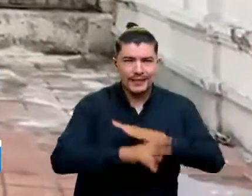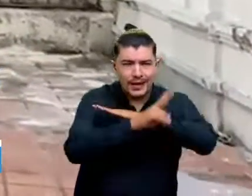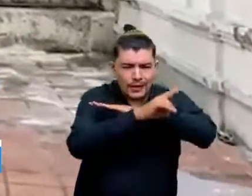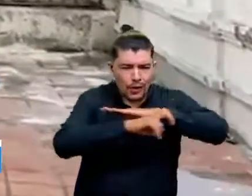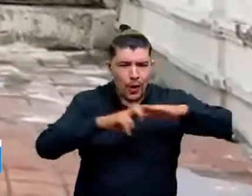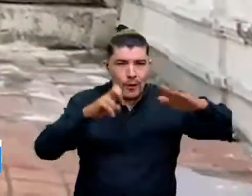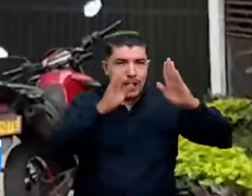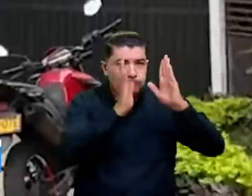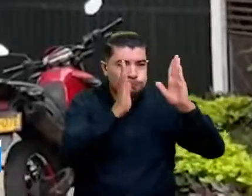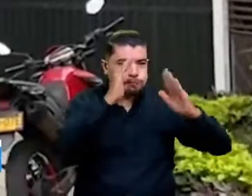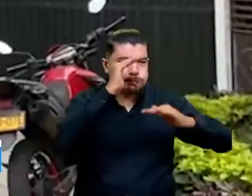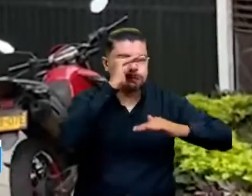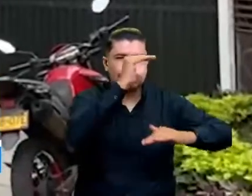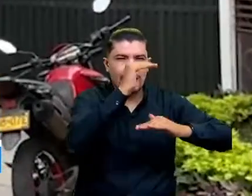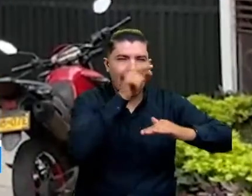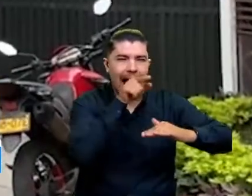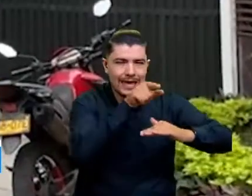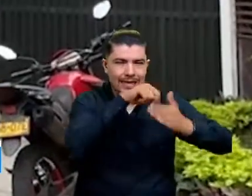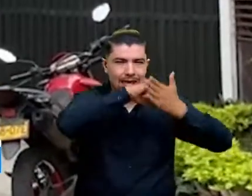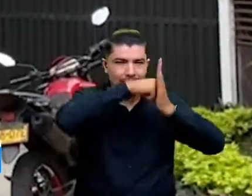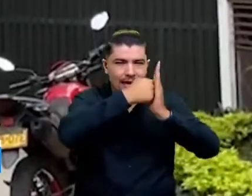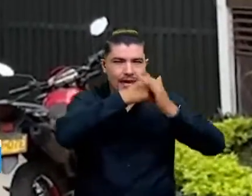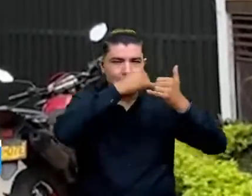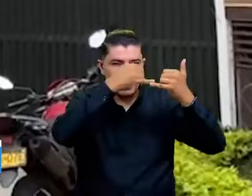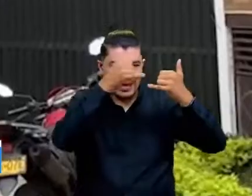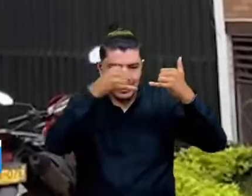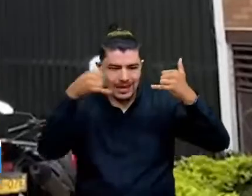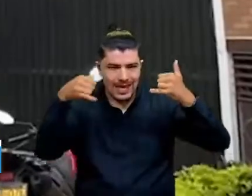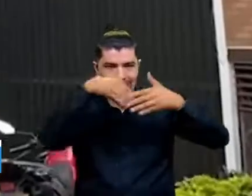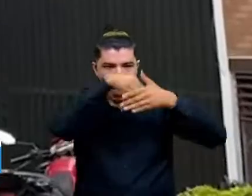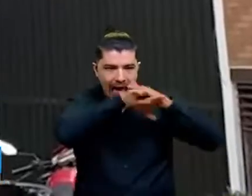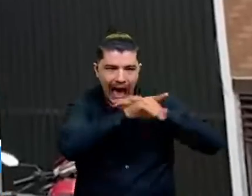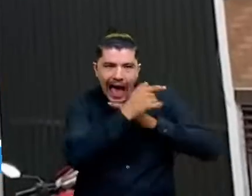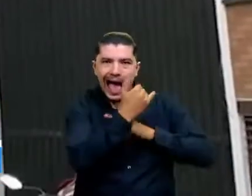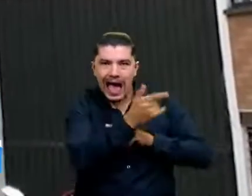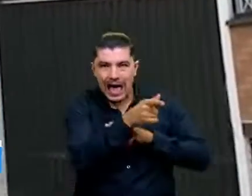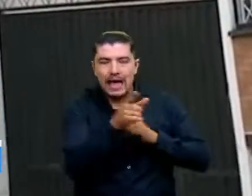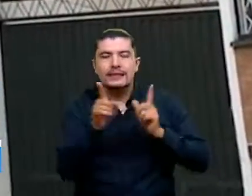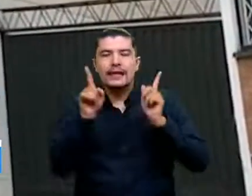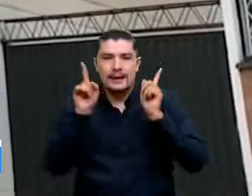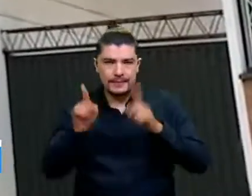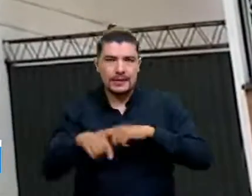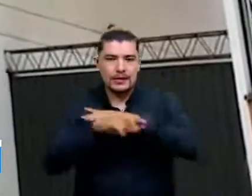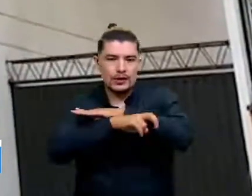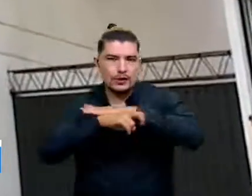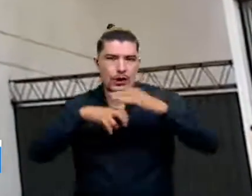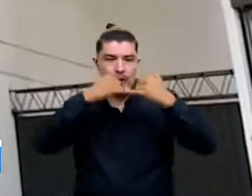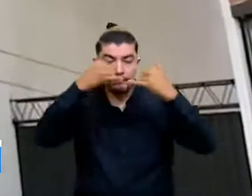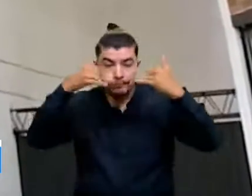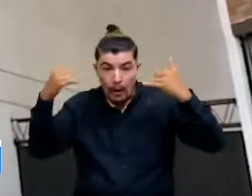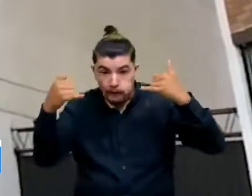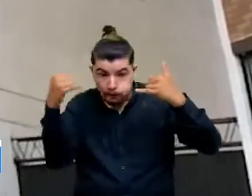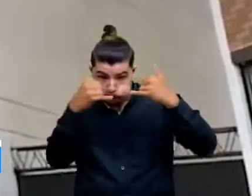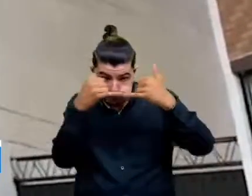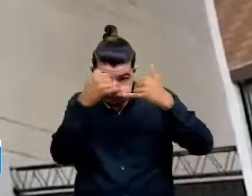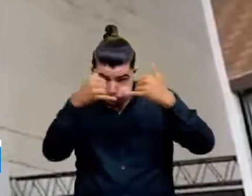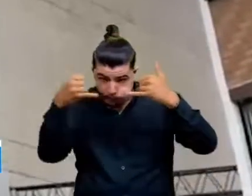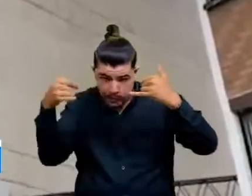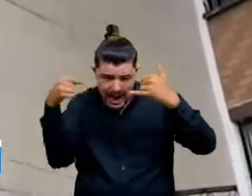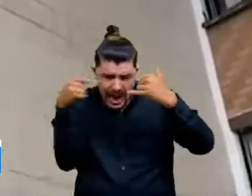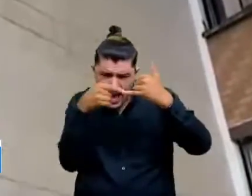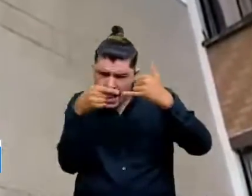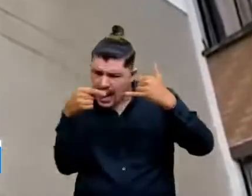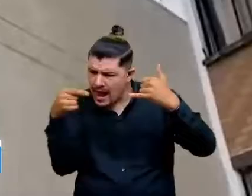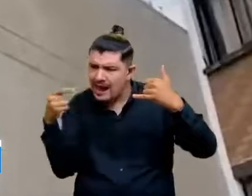de inspección donde está guardado el cableado, se roban el cableado porque contiene cobre y eso es un